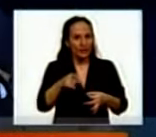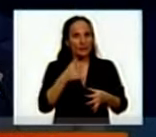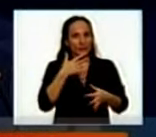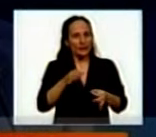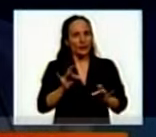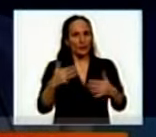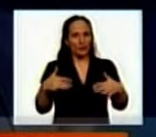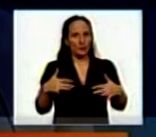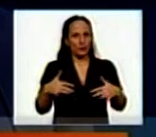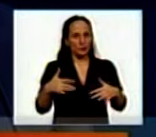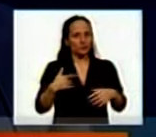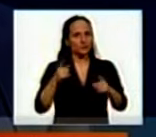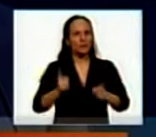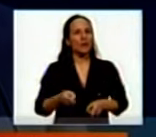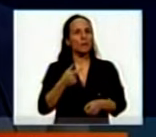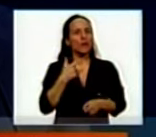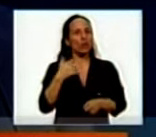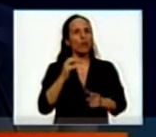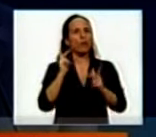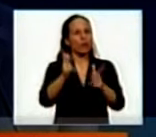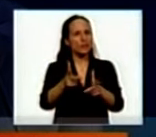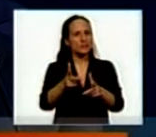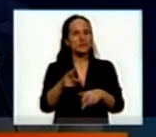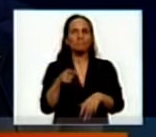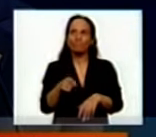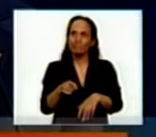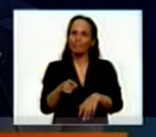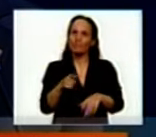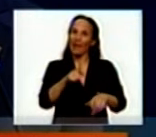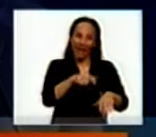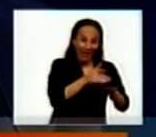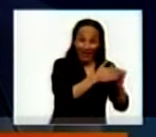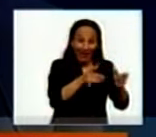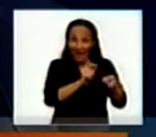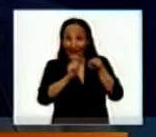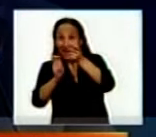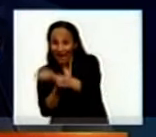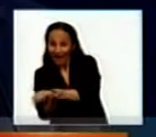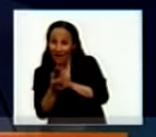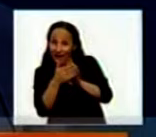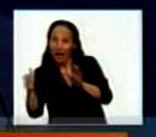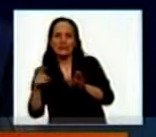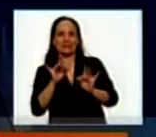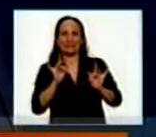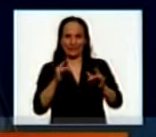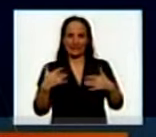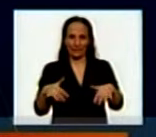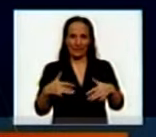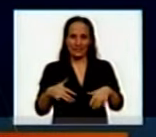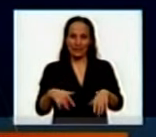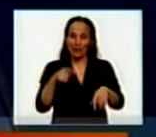también les tengo que decir que todas las transiciones son difíciles, pero este punto de partida